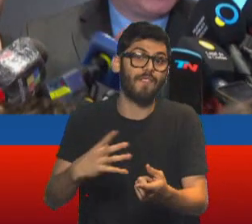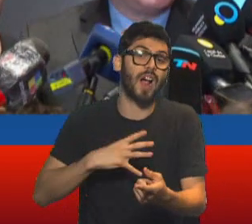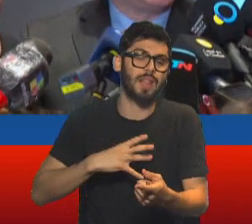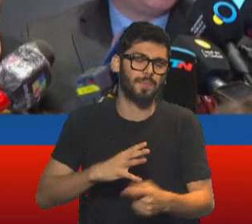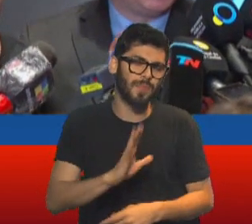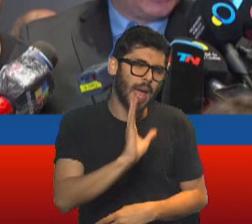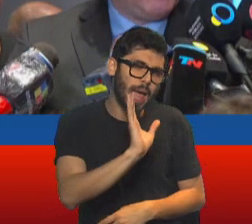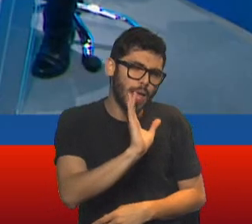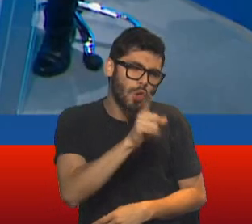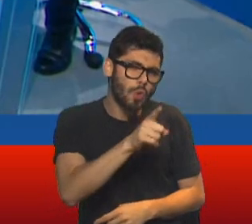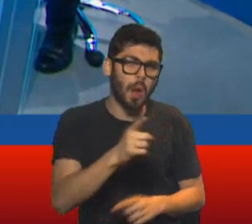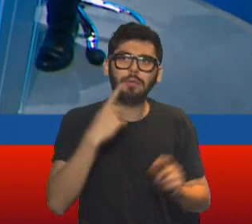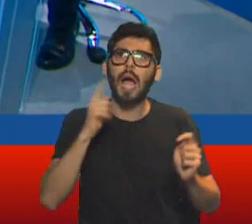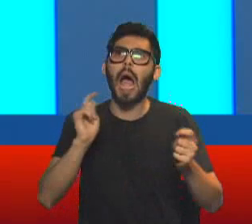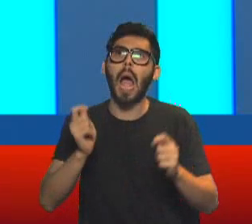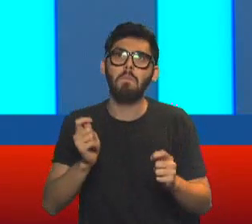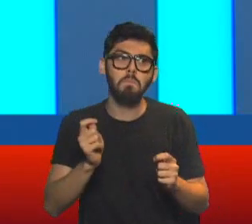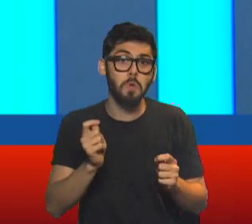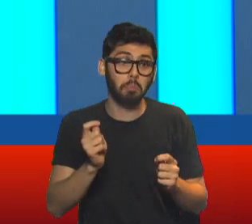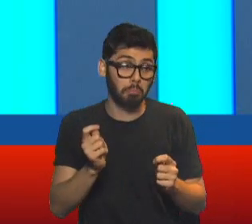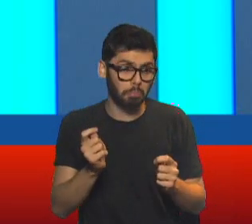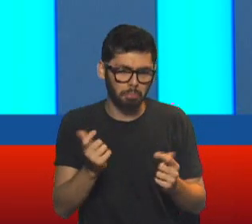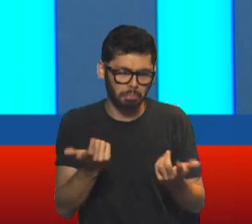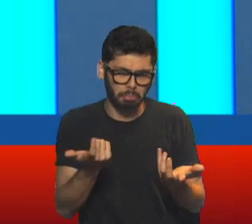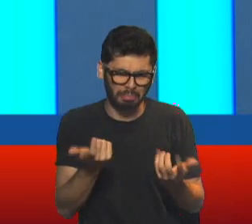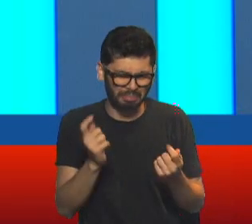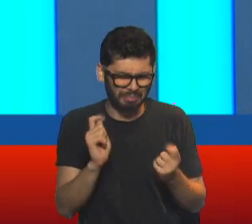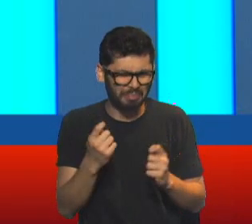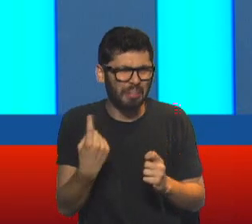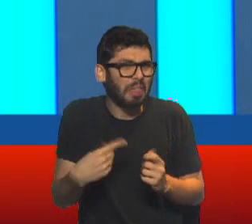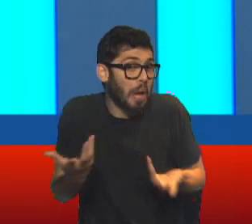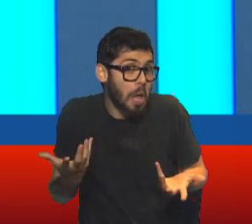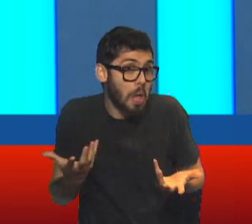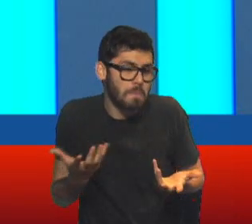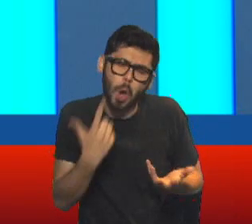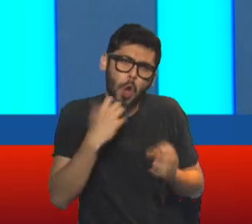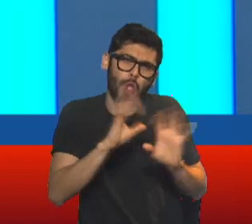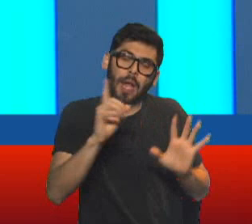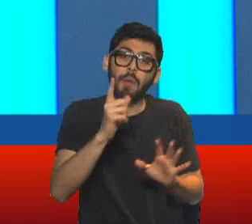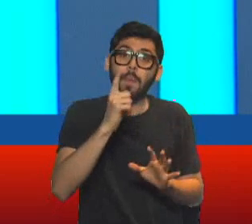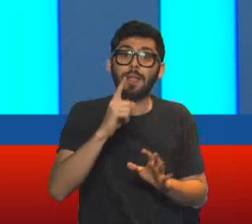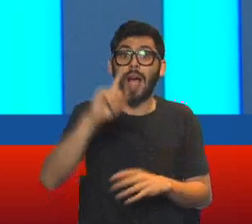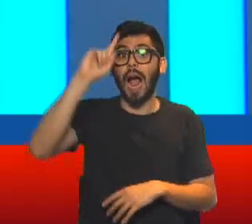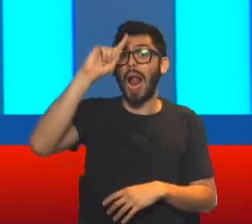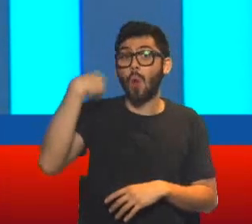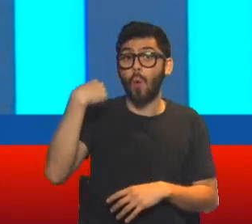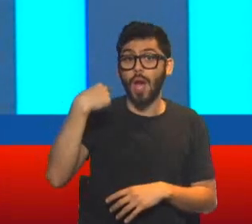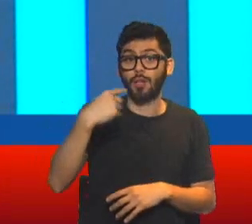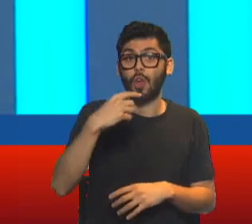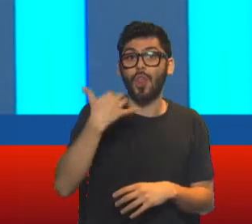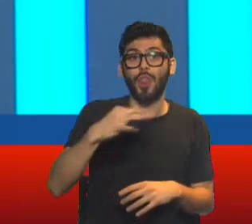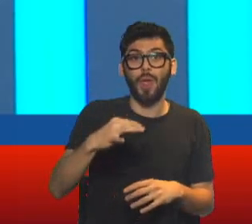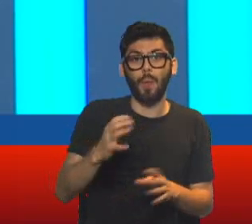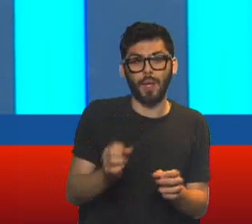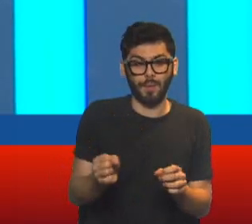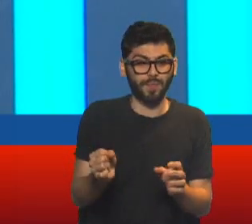relato no me queda claro el cambio. Yo creo que si Alberto Fernández no gira a la izquierda,